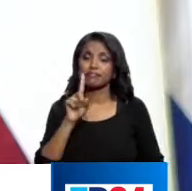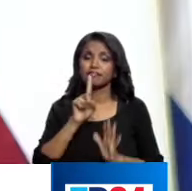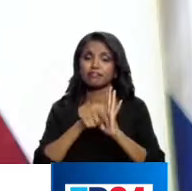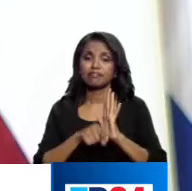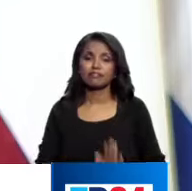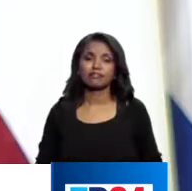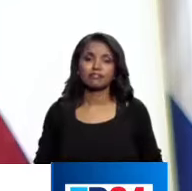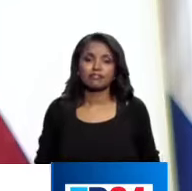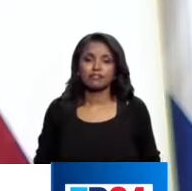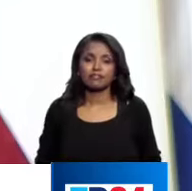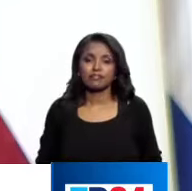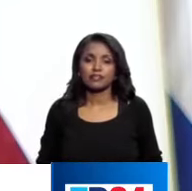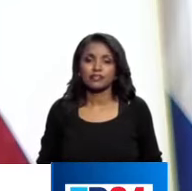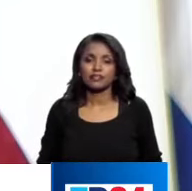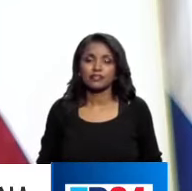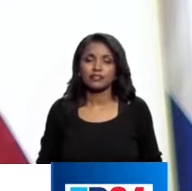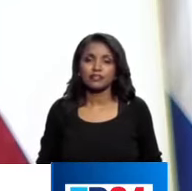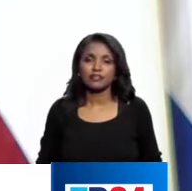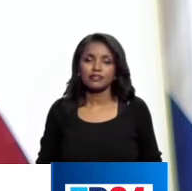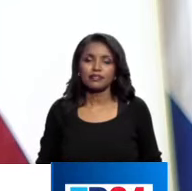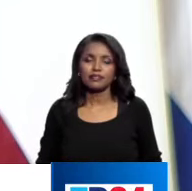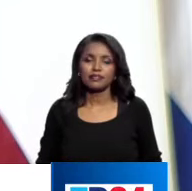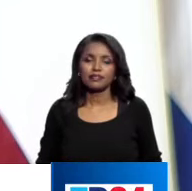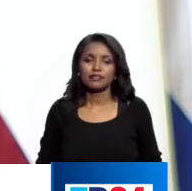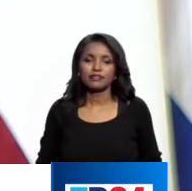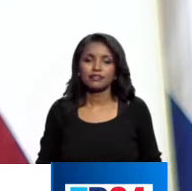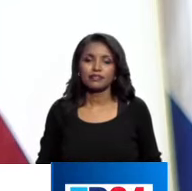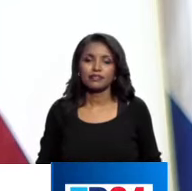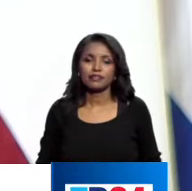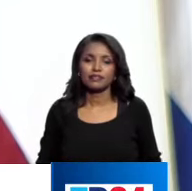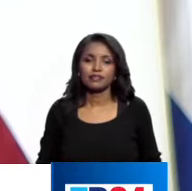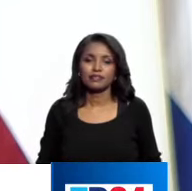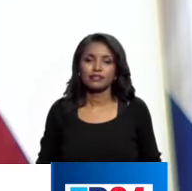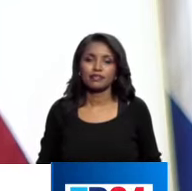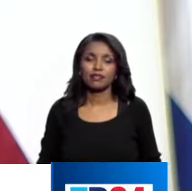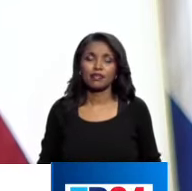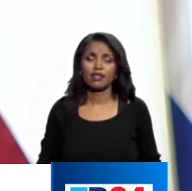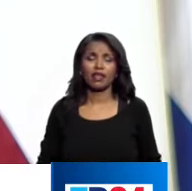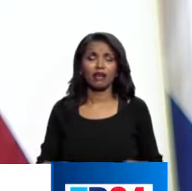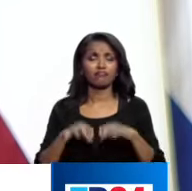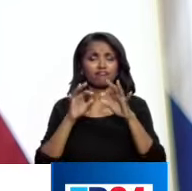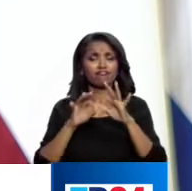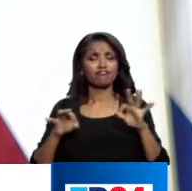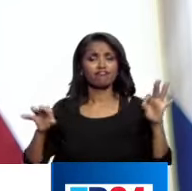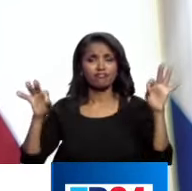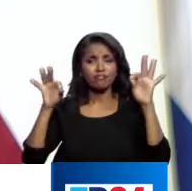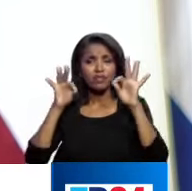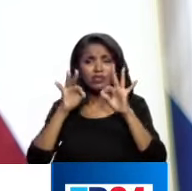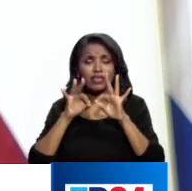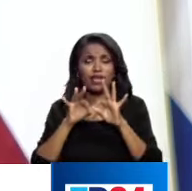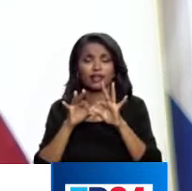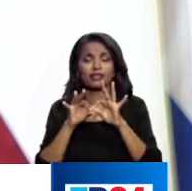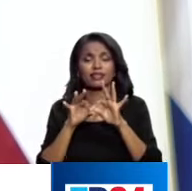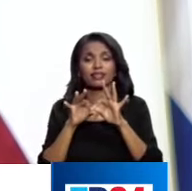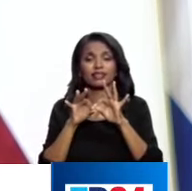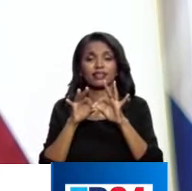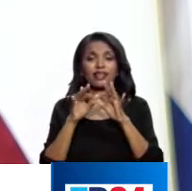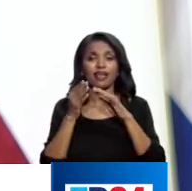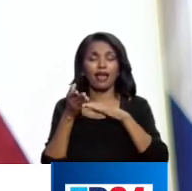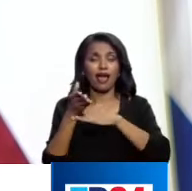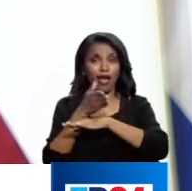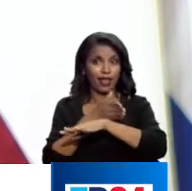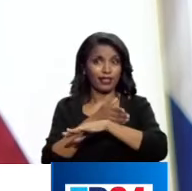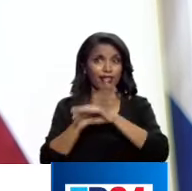minuto. Interesante pregunta. Obviamente, la formación de los docentes para capacitar